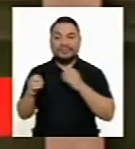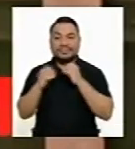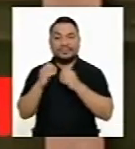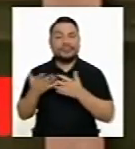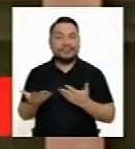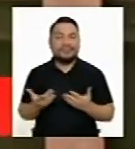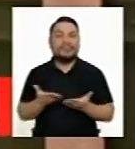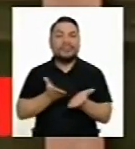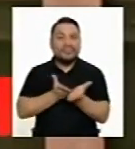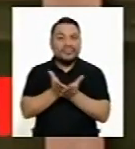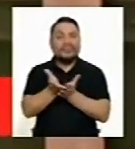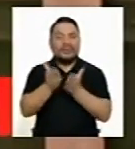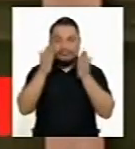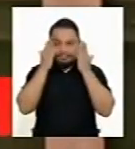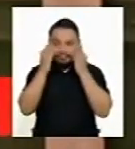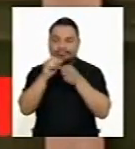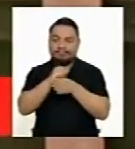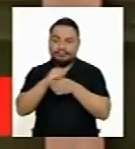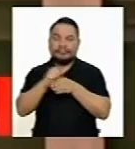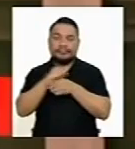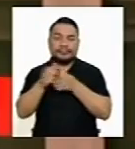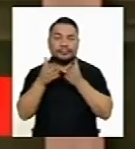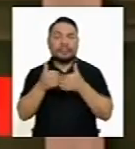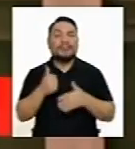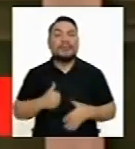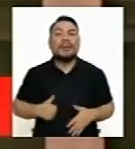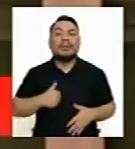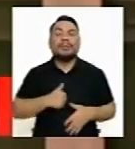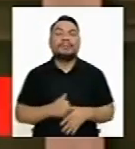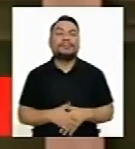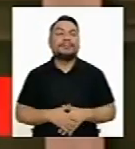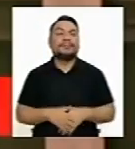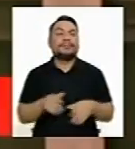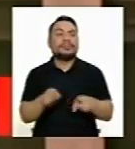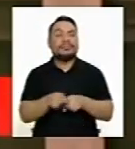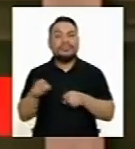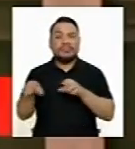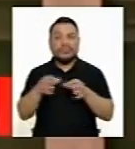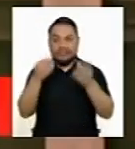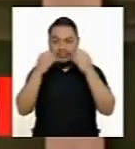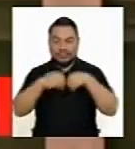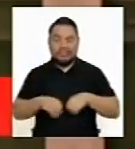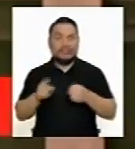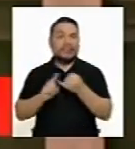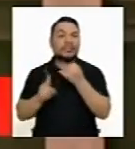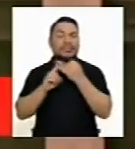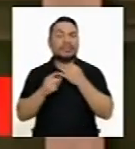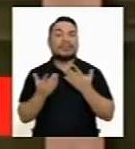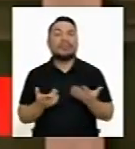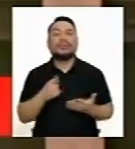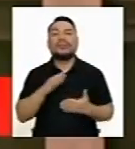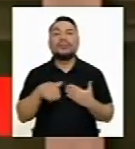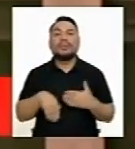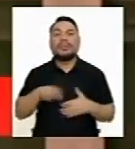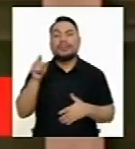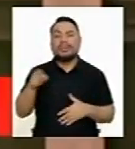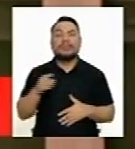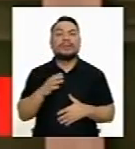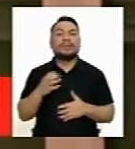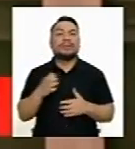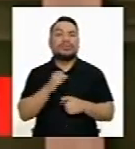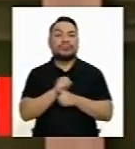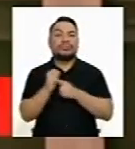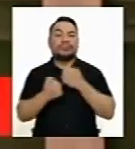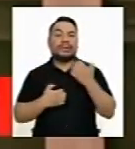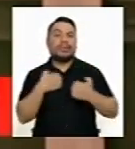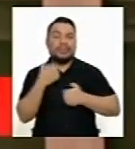una constancia, una dedicación, una actitud, por supuesto, y eso desarrolla diversos componentes, sobre todo el socioemocional,